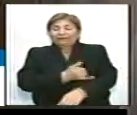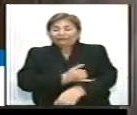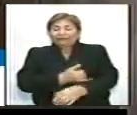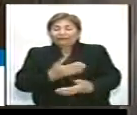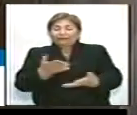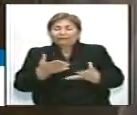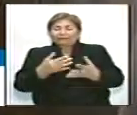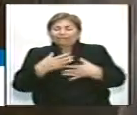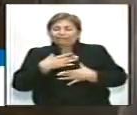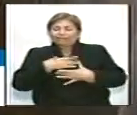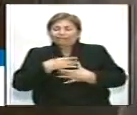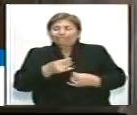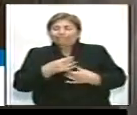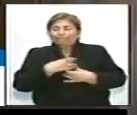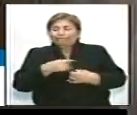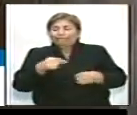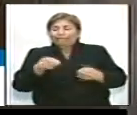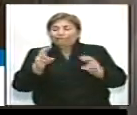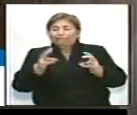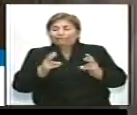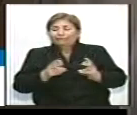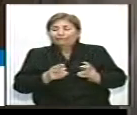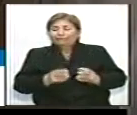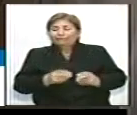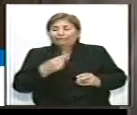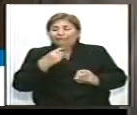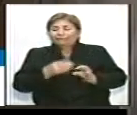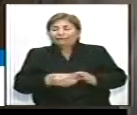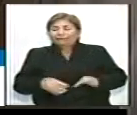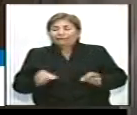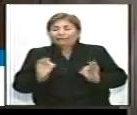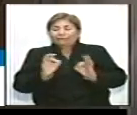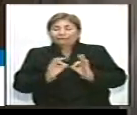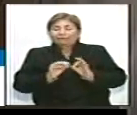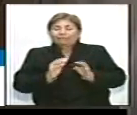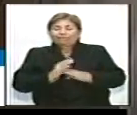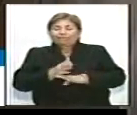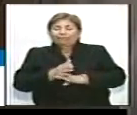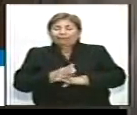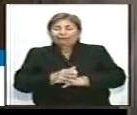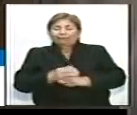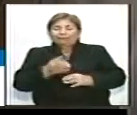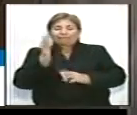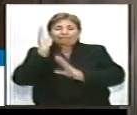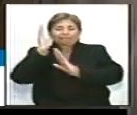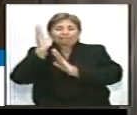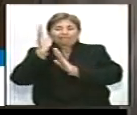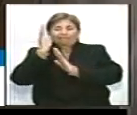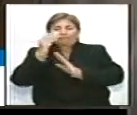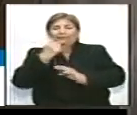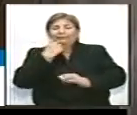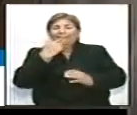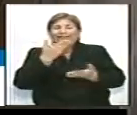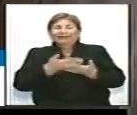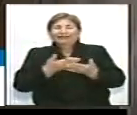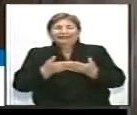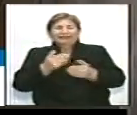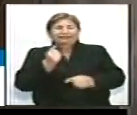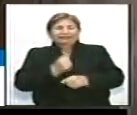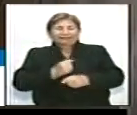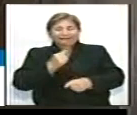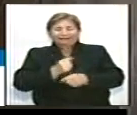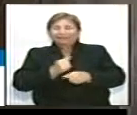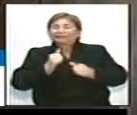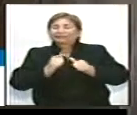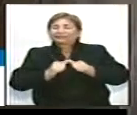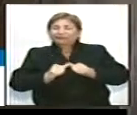que están muy interesados en el tema. Yo creo que es importante que vayamos dando mensajes de que estamos trabajando y que lo